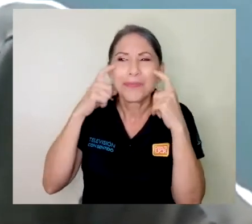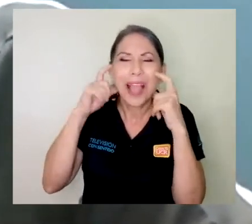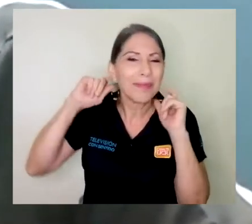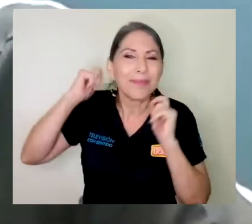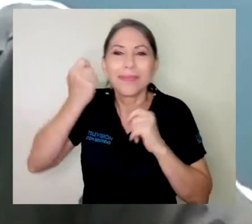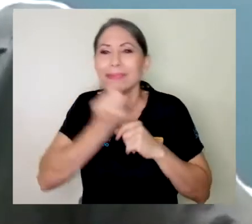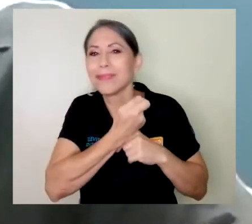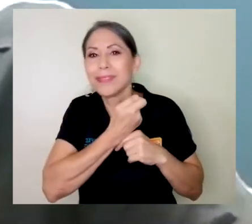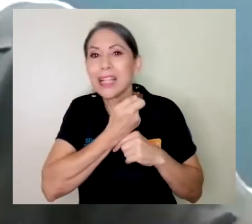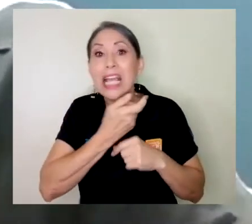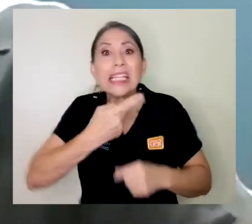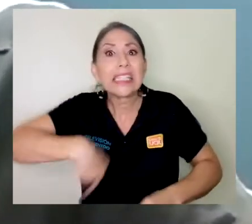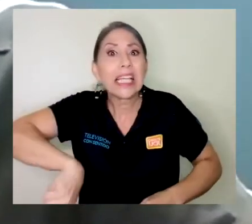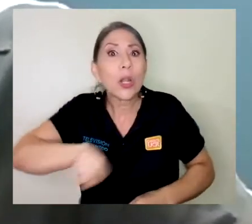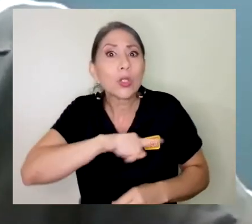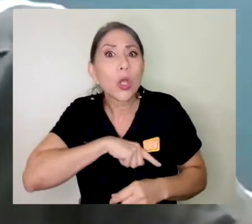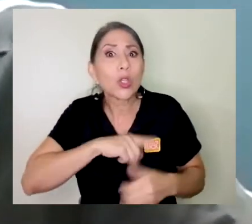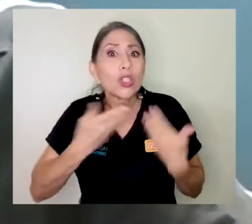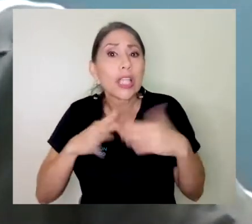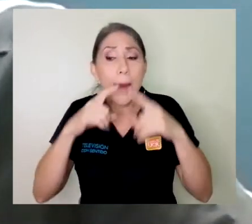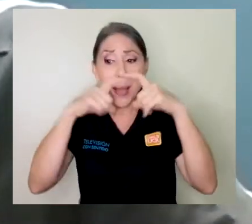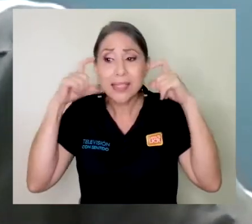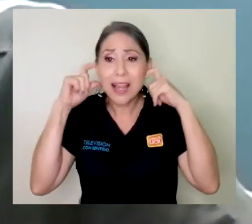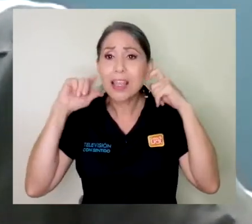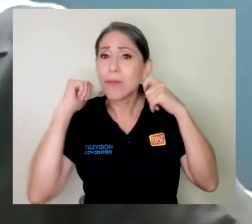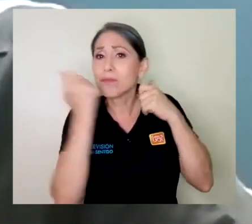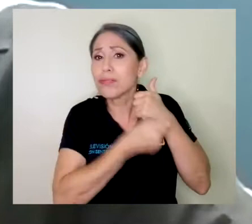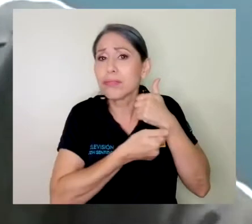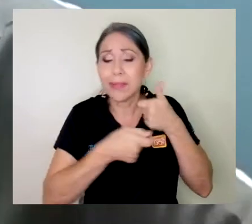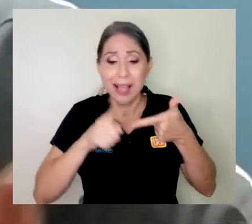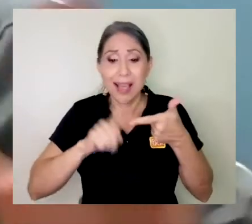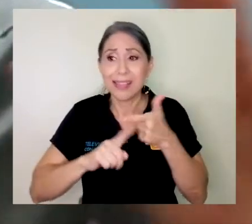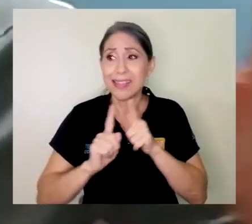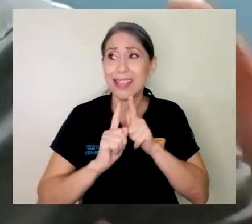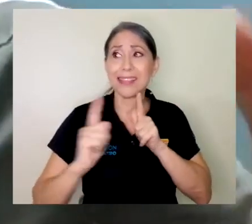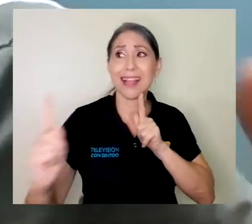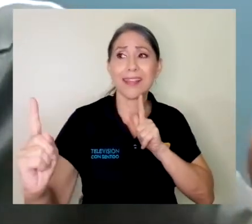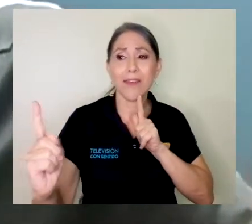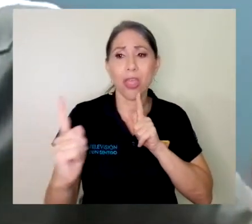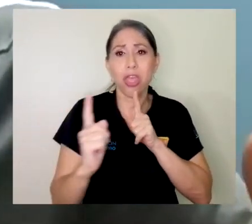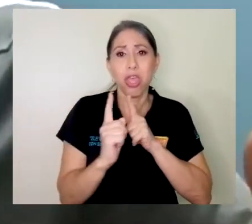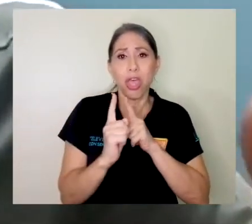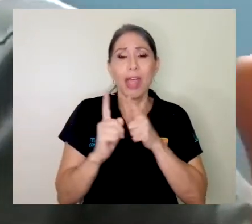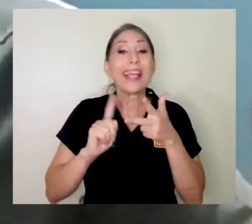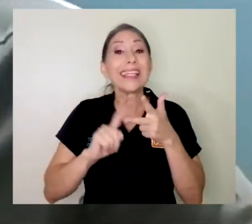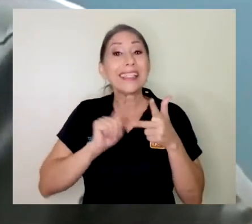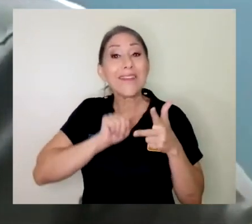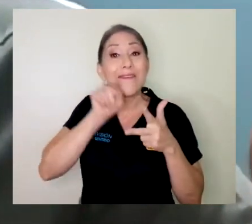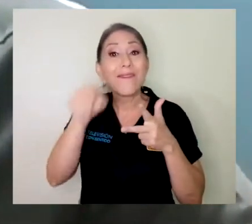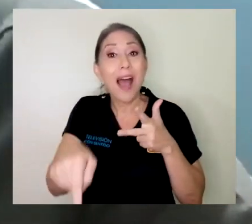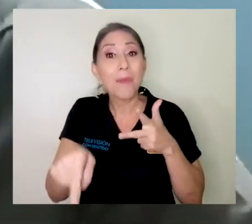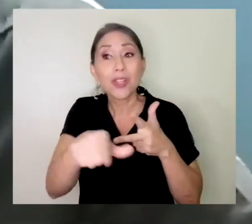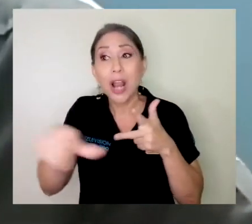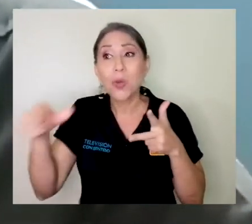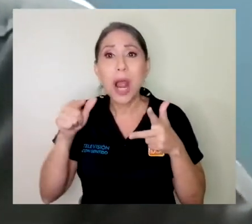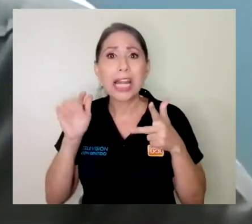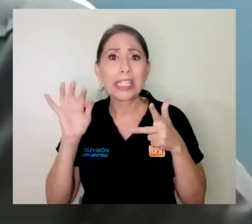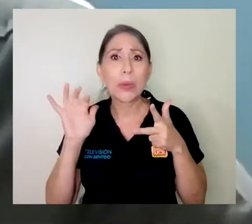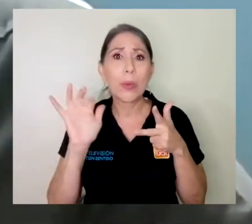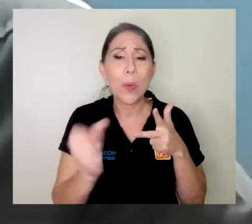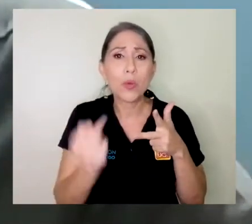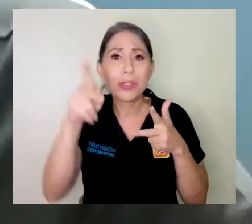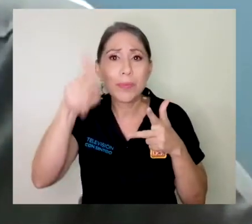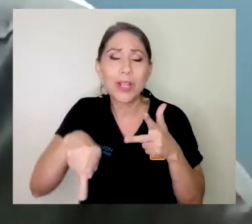usar la mascarilla, si rompemos la distancia física, si vamos a lugares concurridos, como suele ser